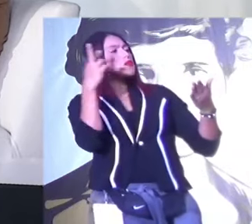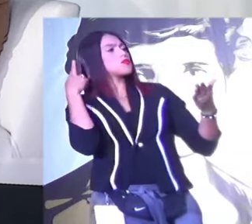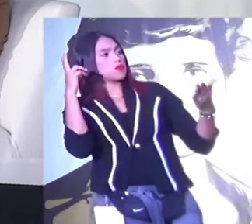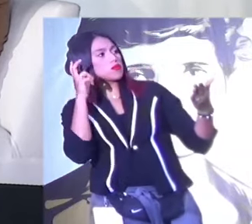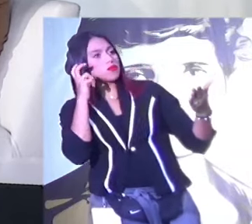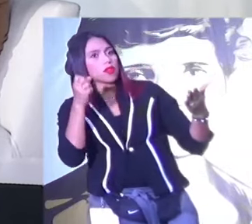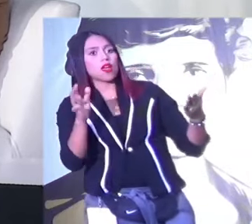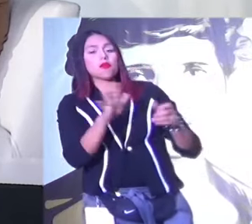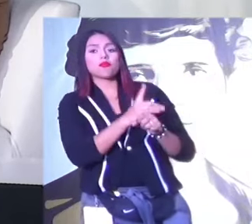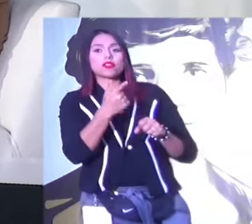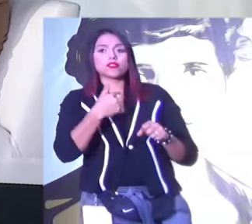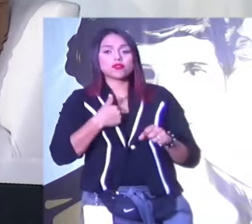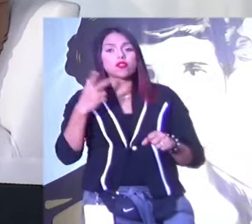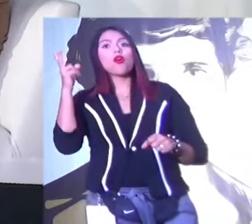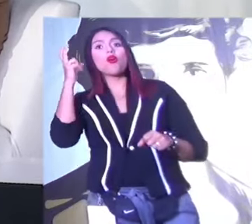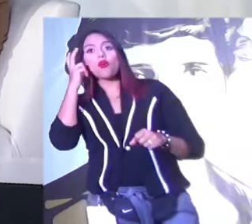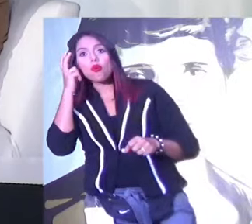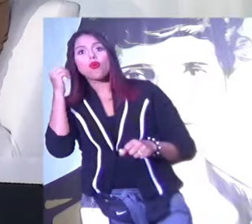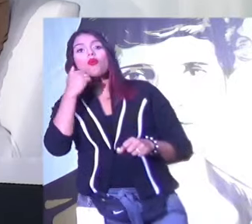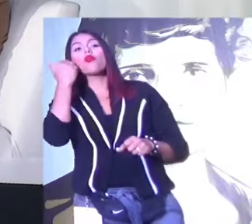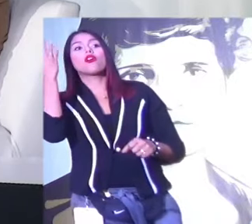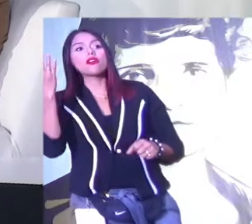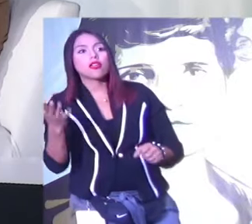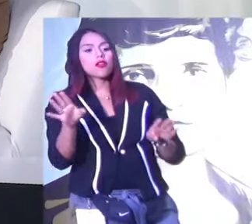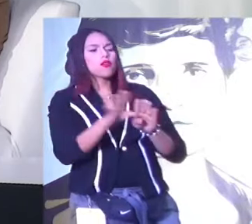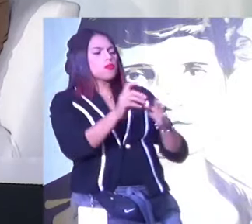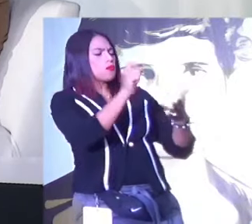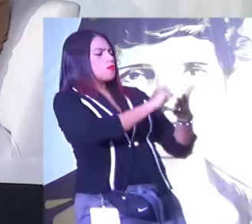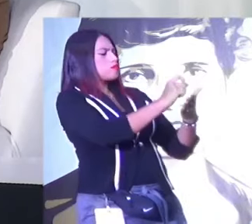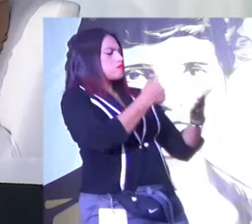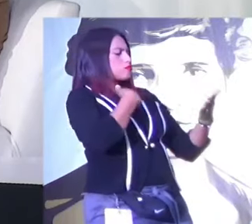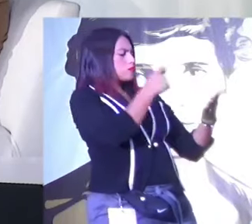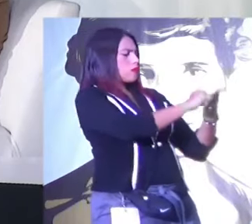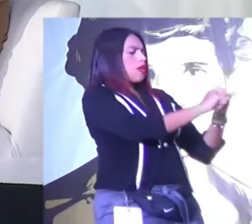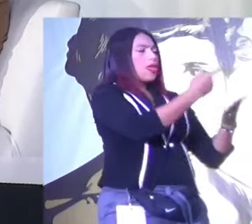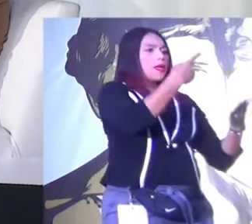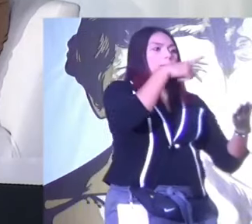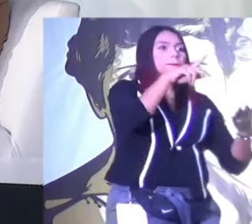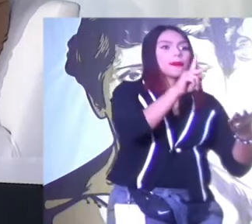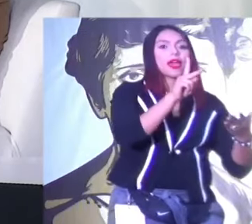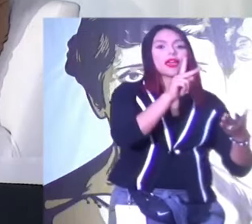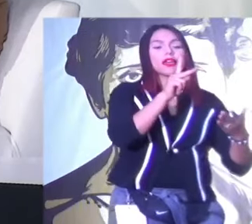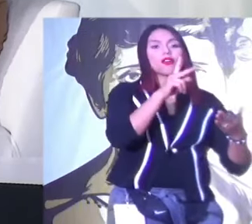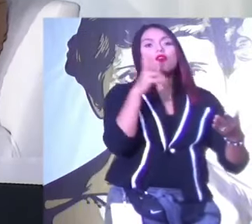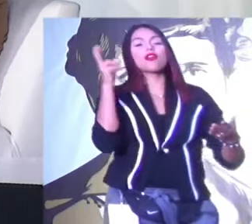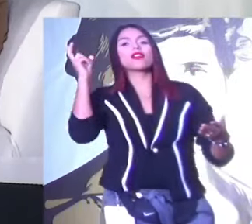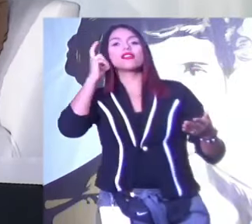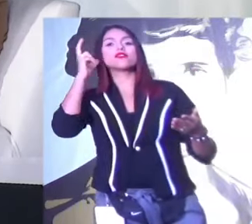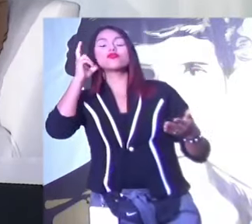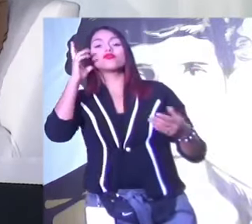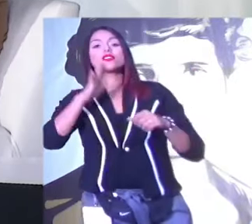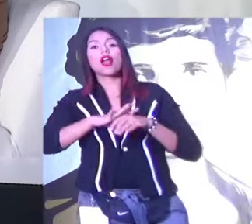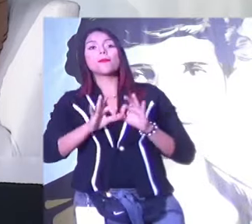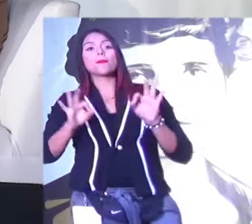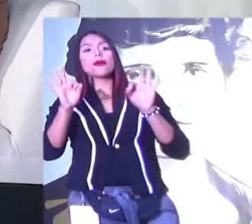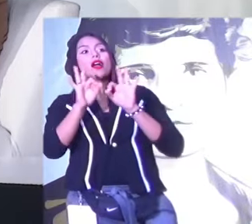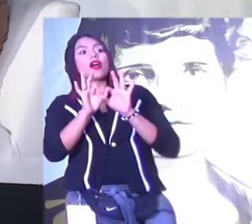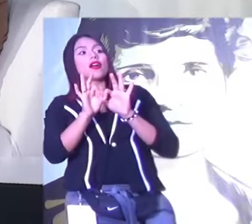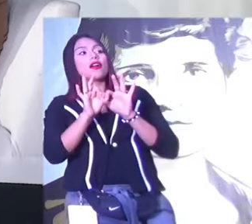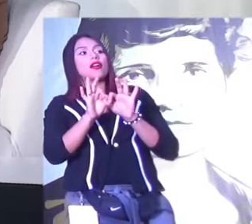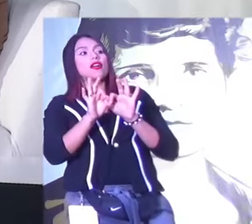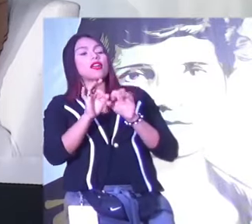oír. Quiero oír cómo suena ese texto que acabo de leer. Y dentro de ese sonido del texto todavía le